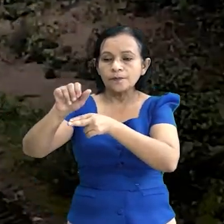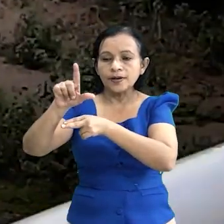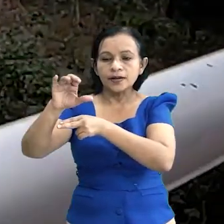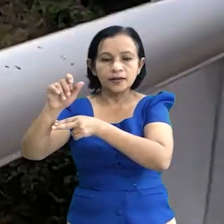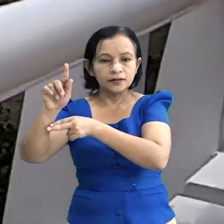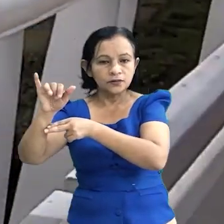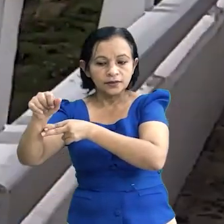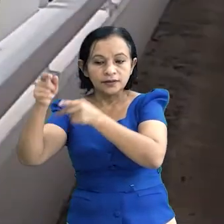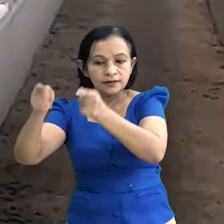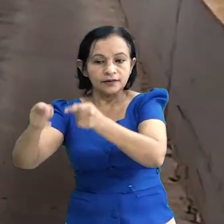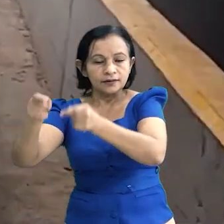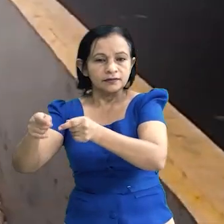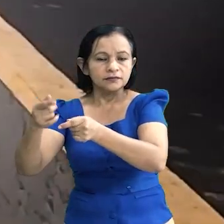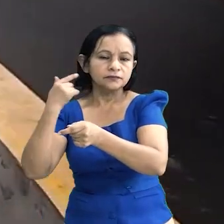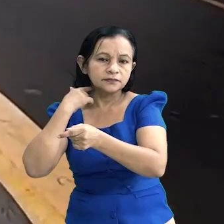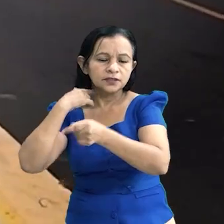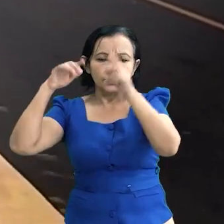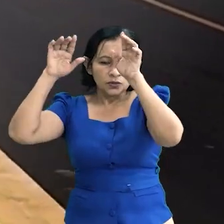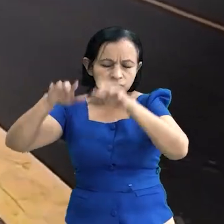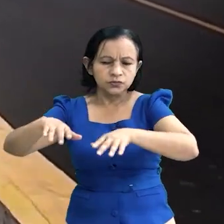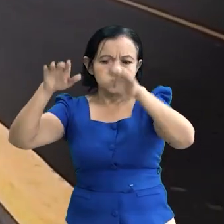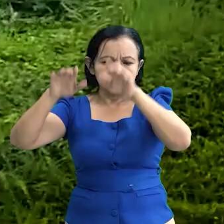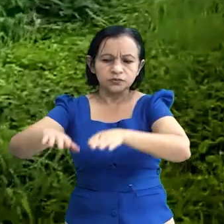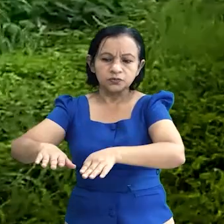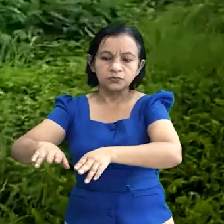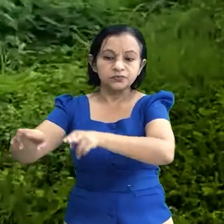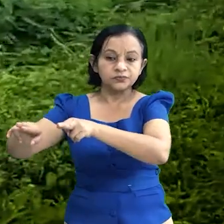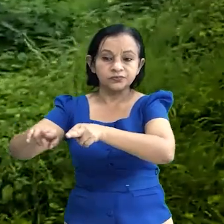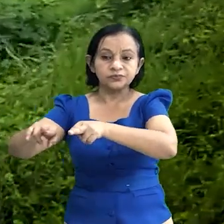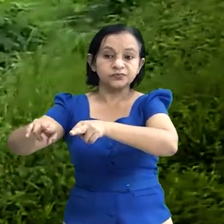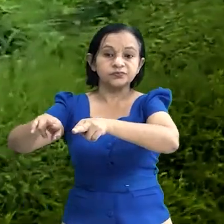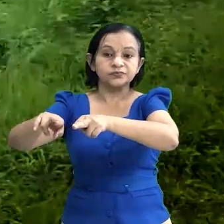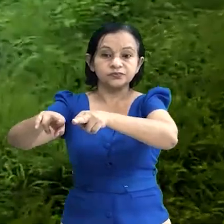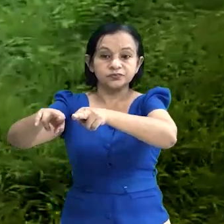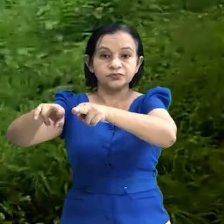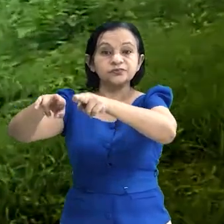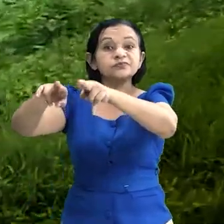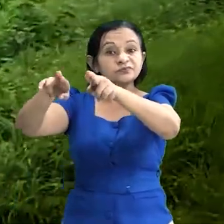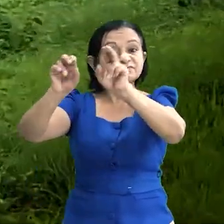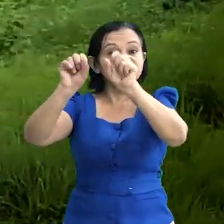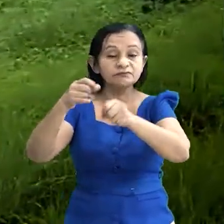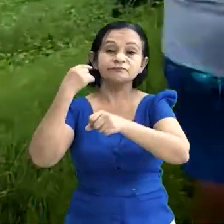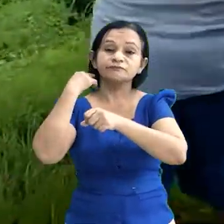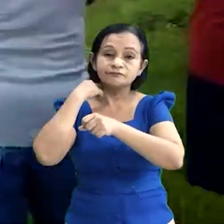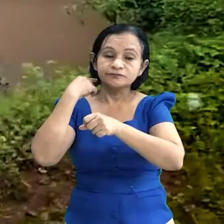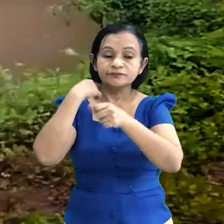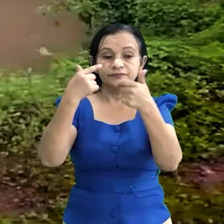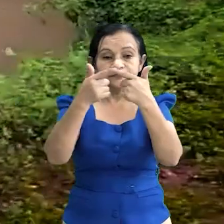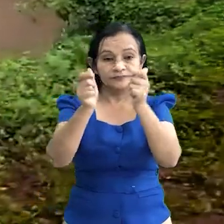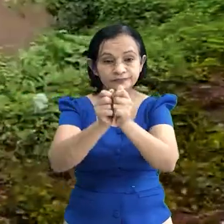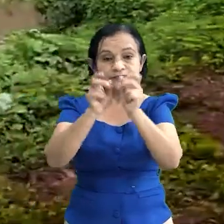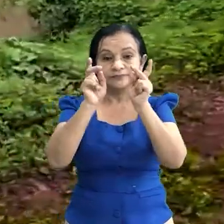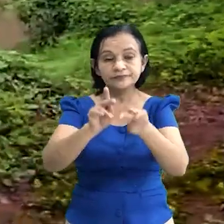la temporada lluviosa está en riesgo de sufrir afectaciones producto de la crecida del río. La organización